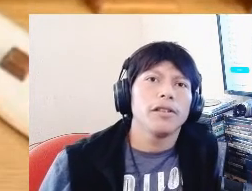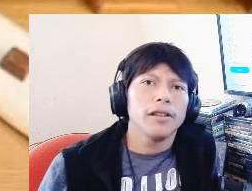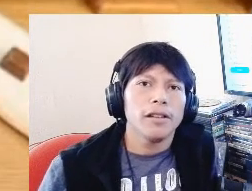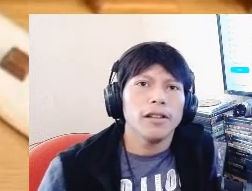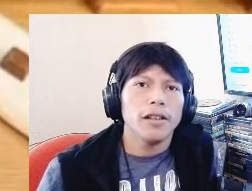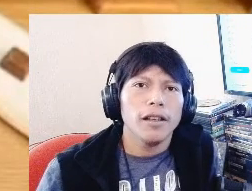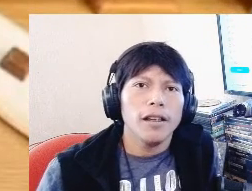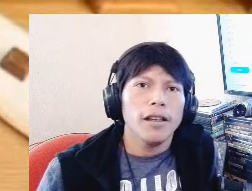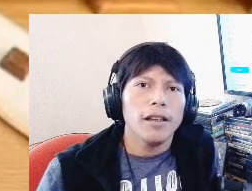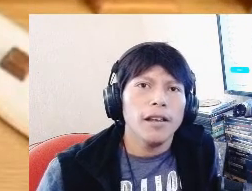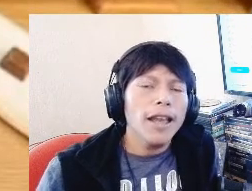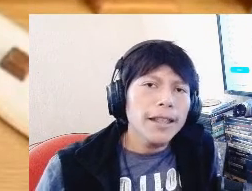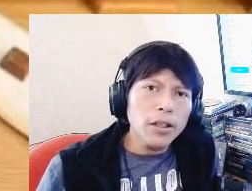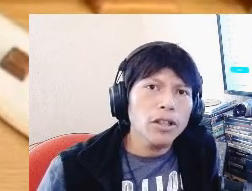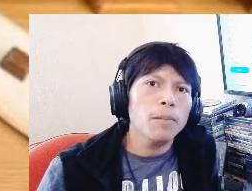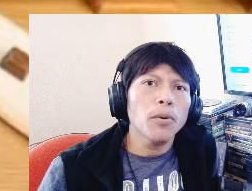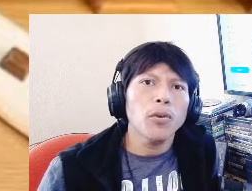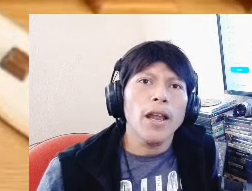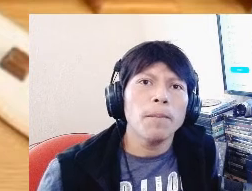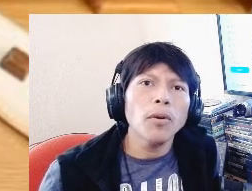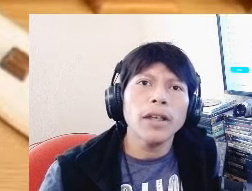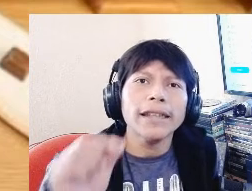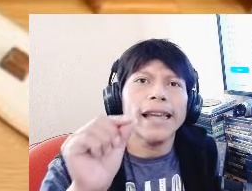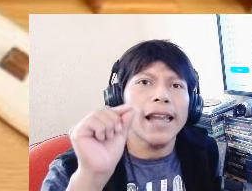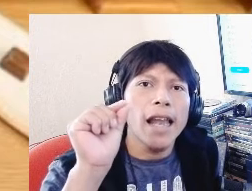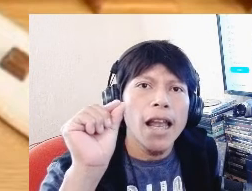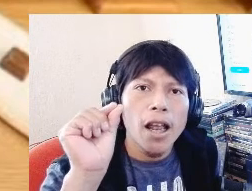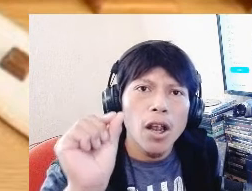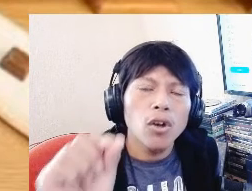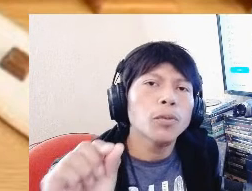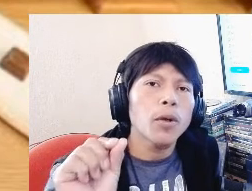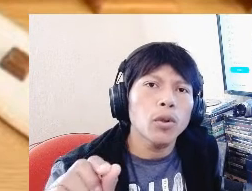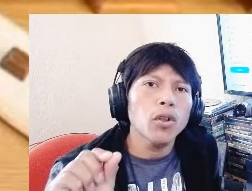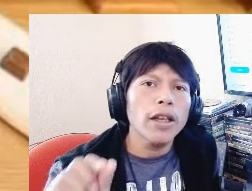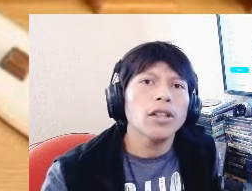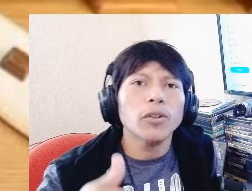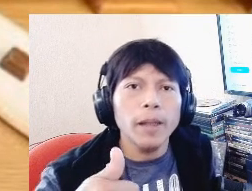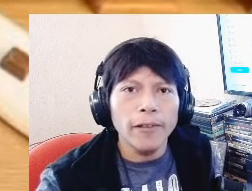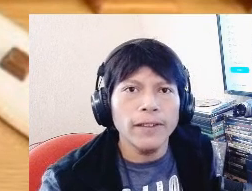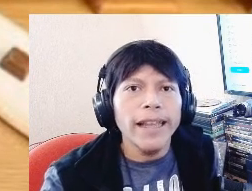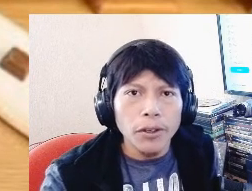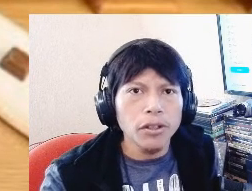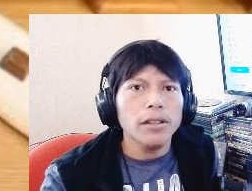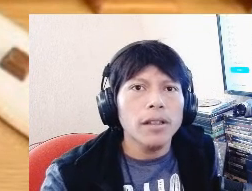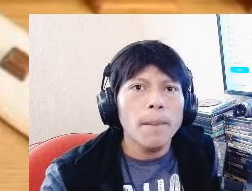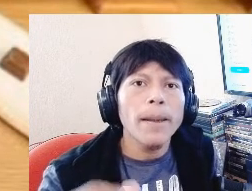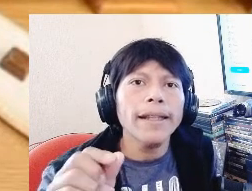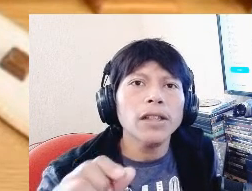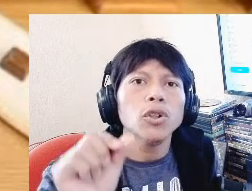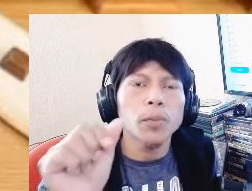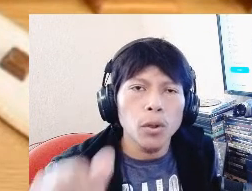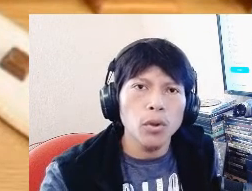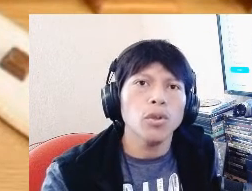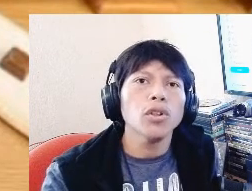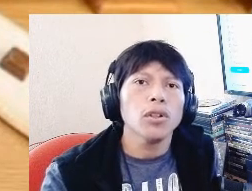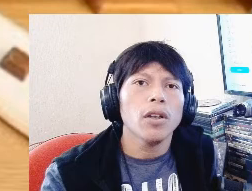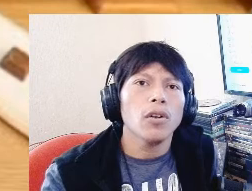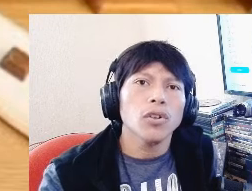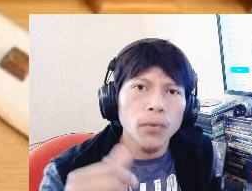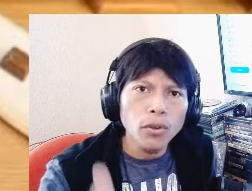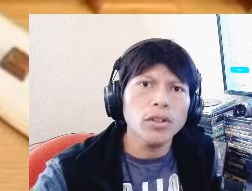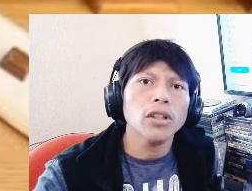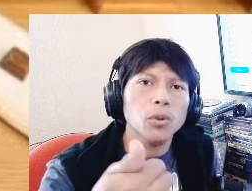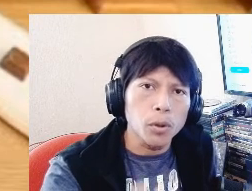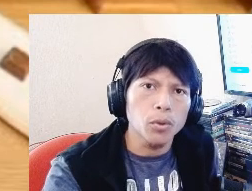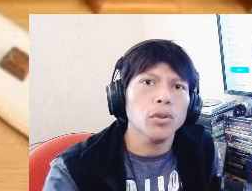punto. Ese no es el punto. El punto es que los productores, los beneficiarios, vendan sus productos,